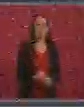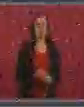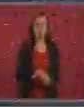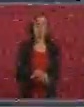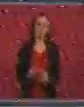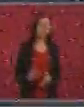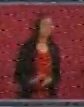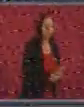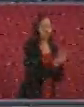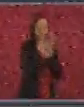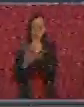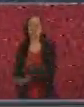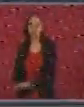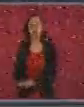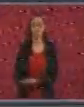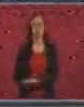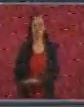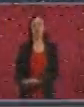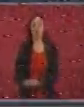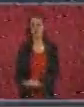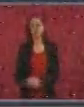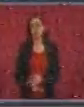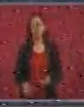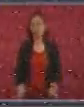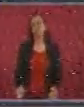de todo. Sería muy evidente